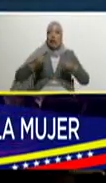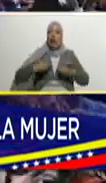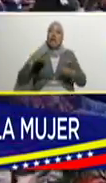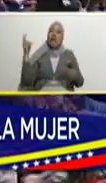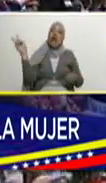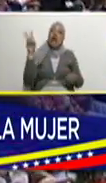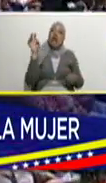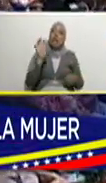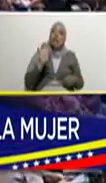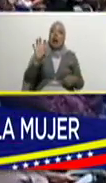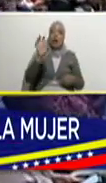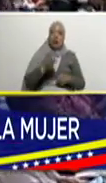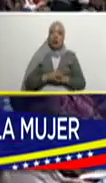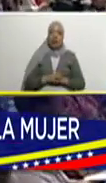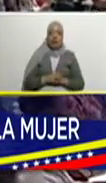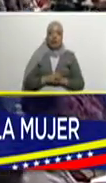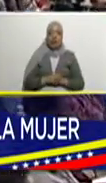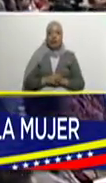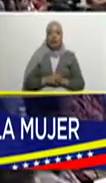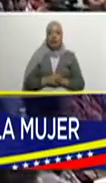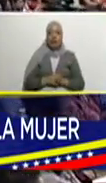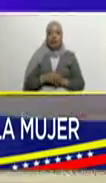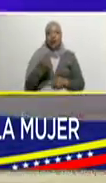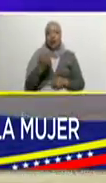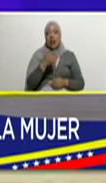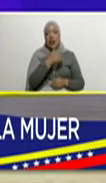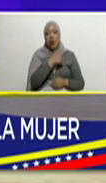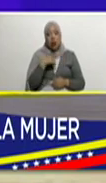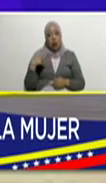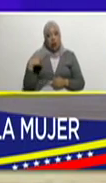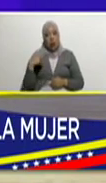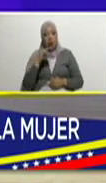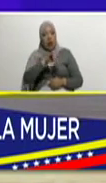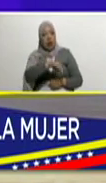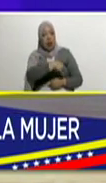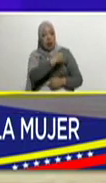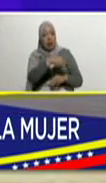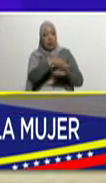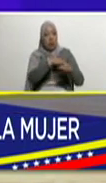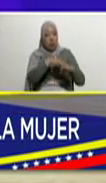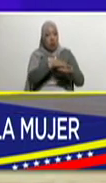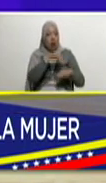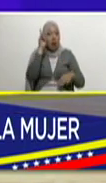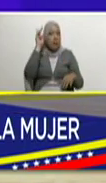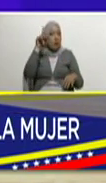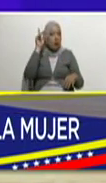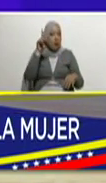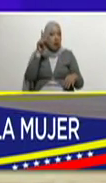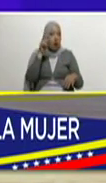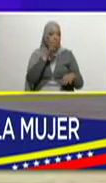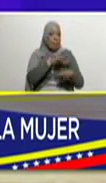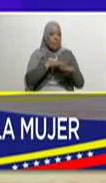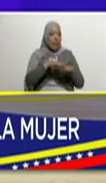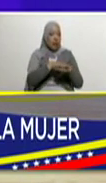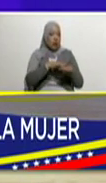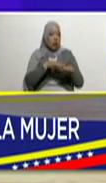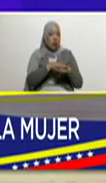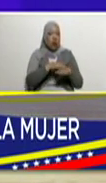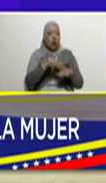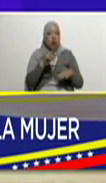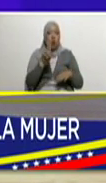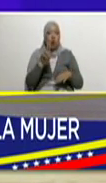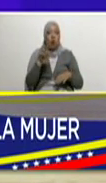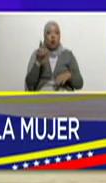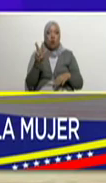venezolana! Yo quisiera que Sandra Oblita, profesora Sandra Oblita, rectora de la